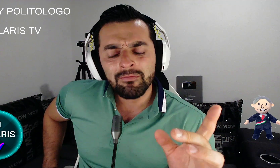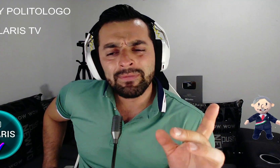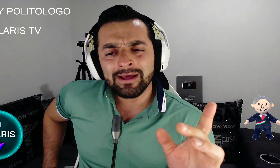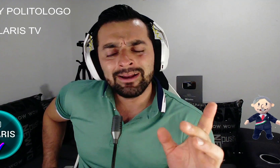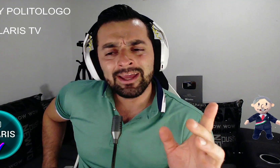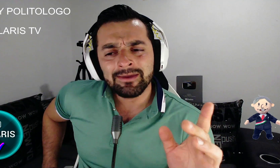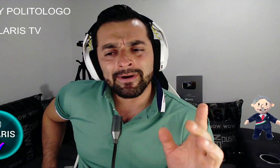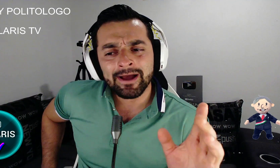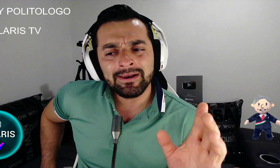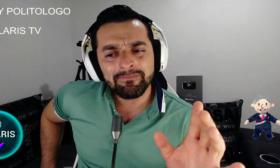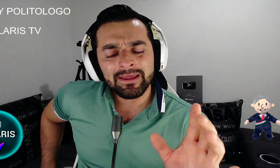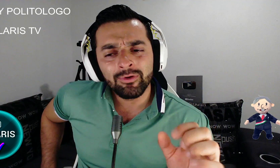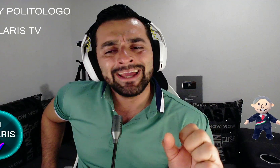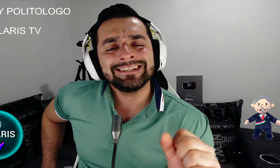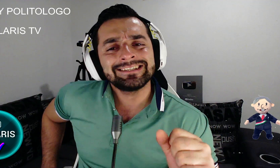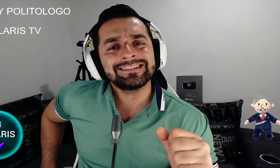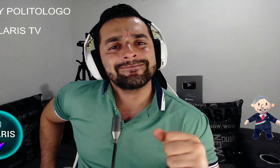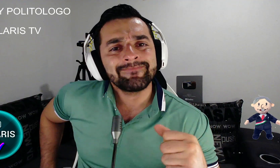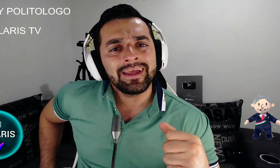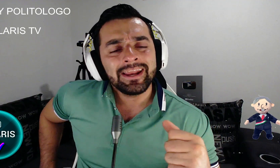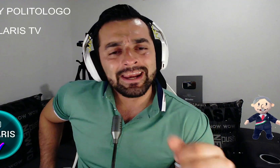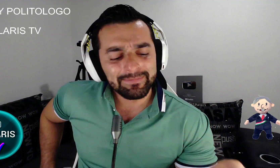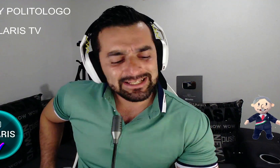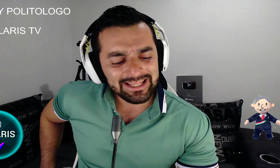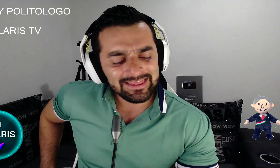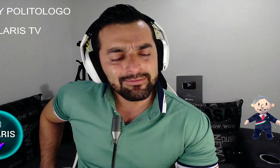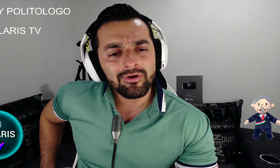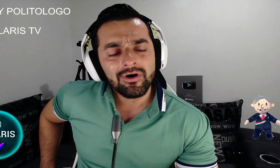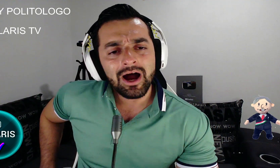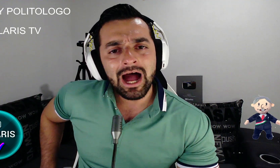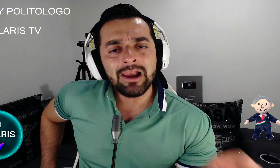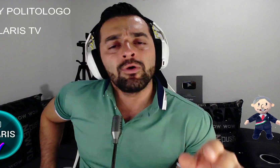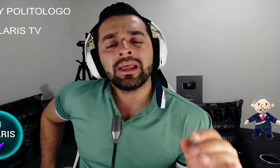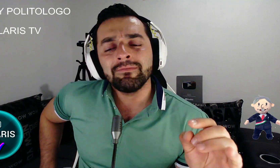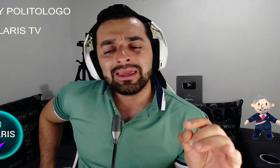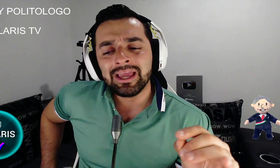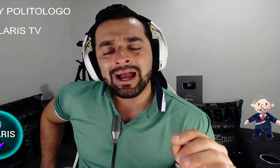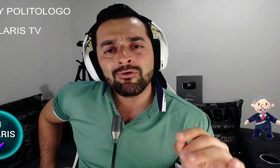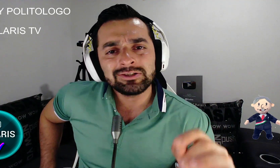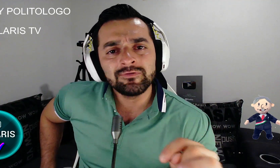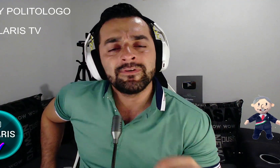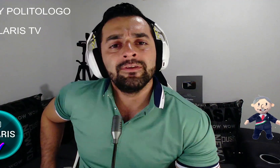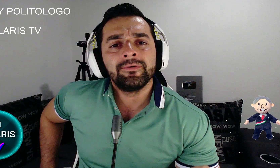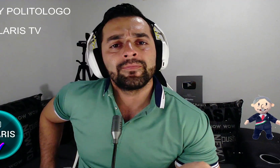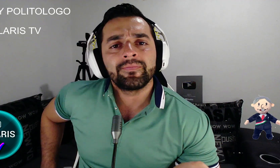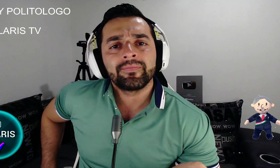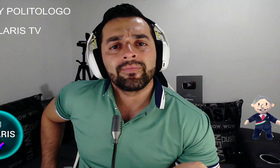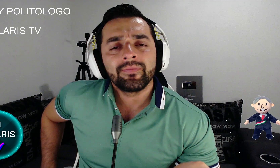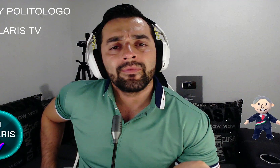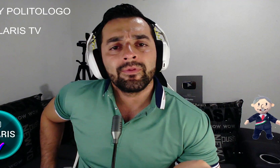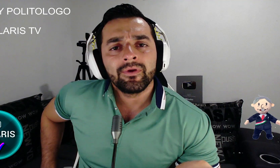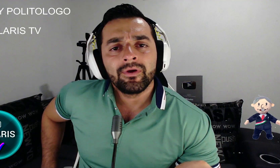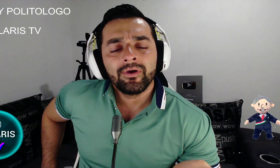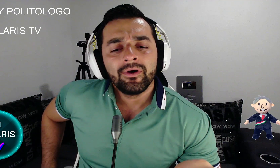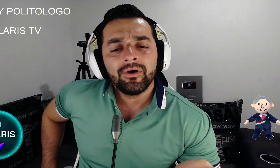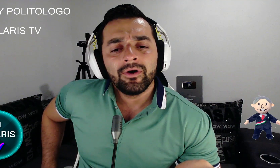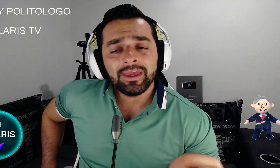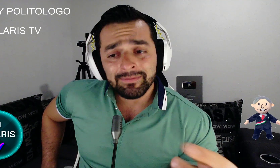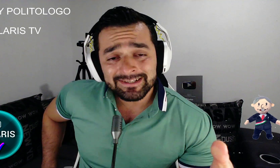no es comparable ni equiparable pero es representativo a lo que el mexicano ha sufrido